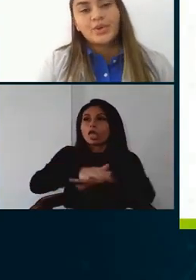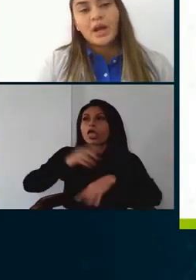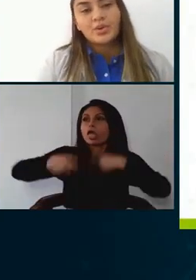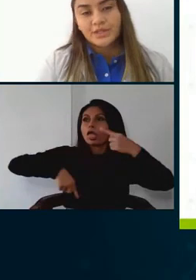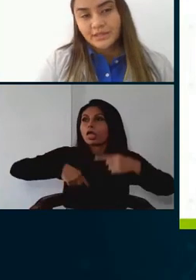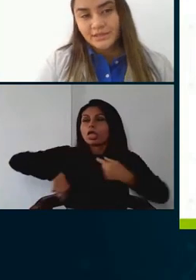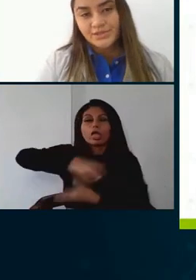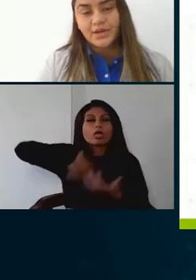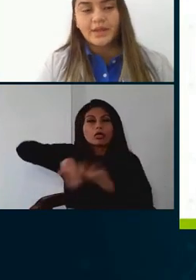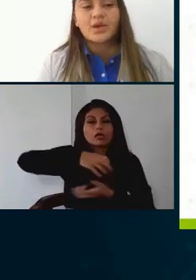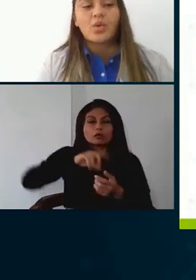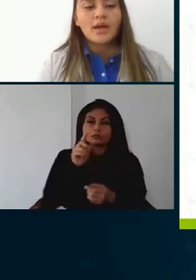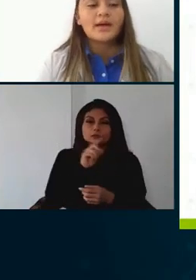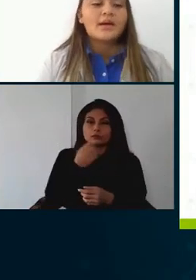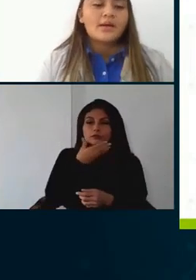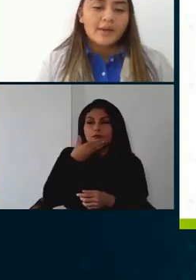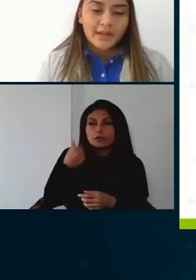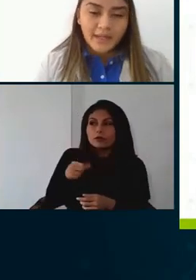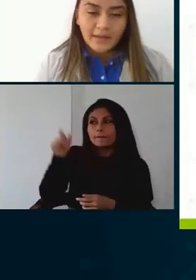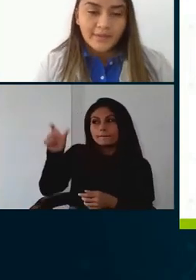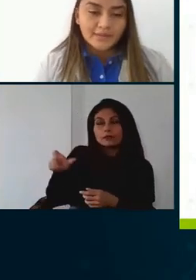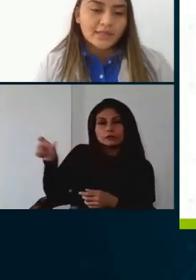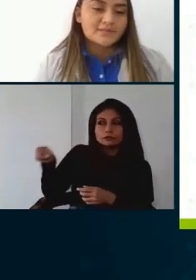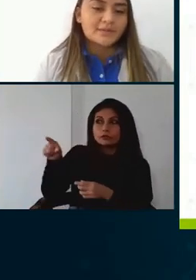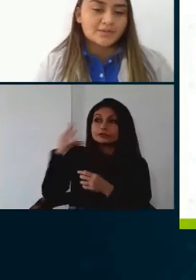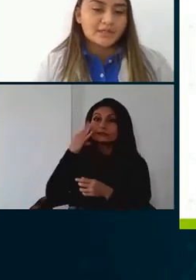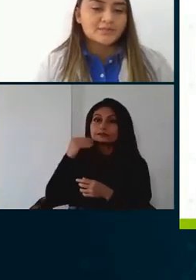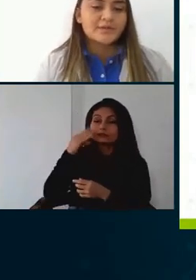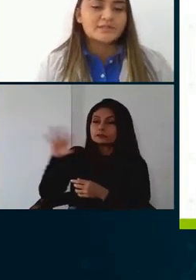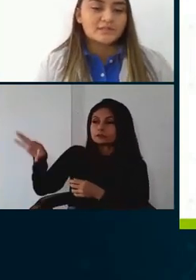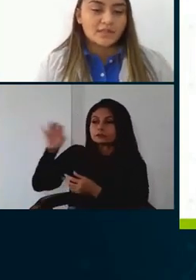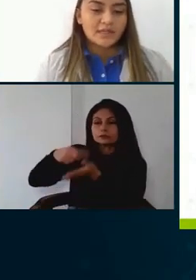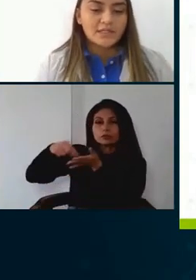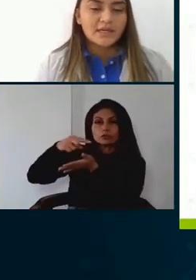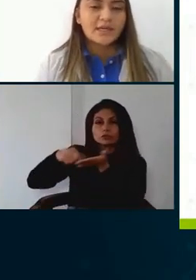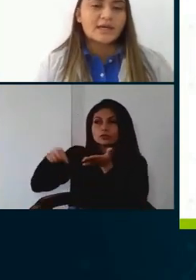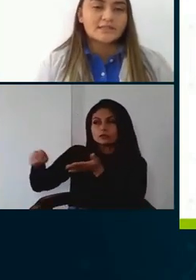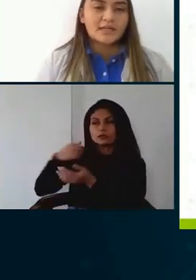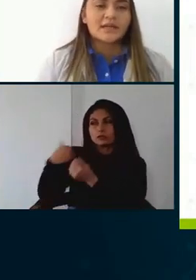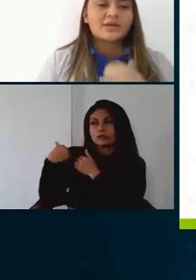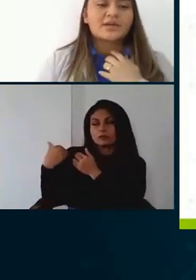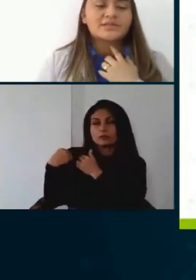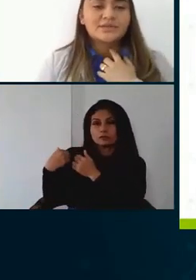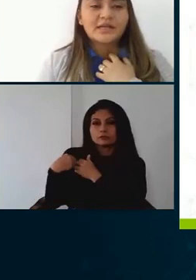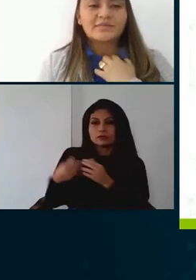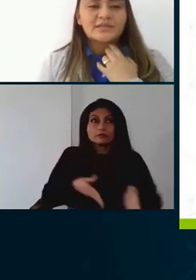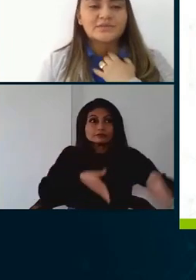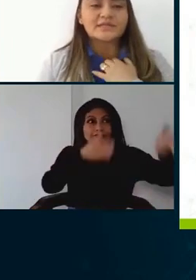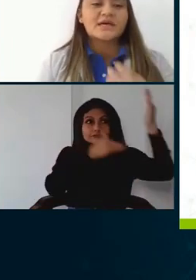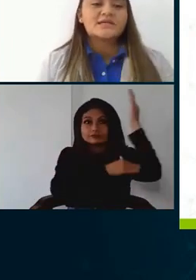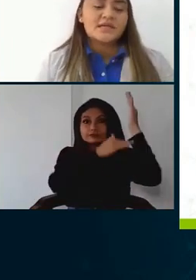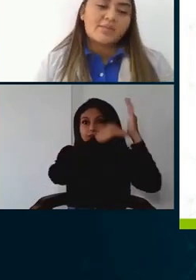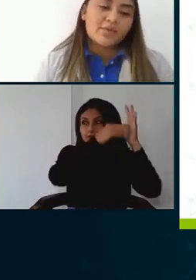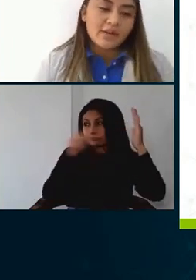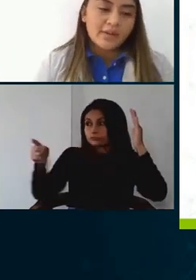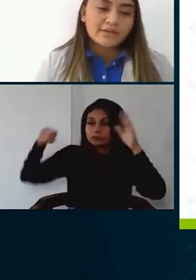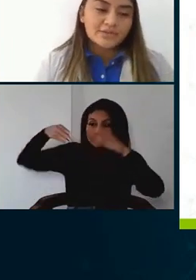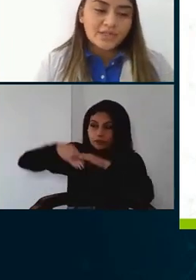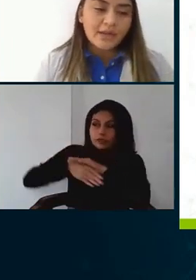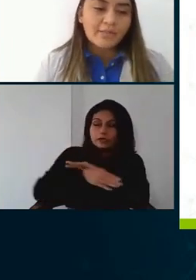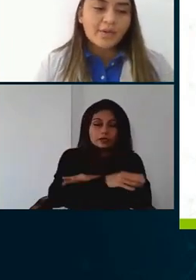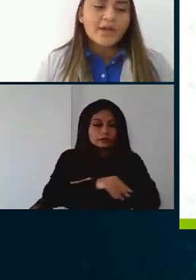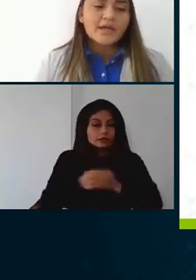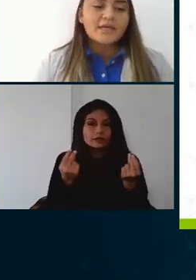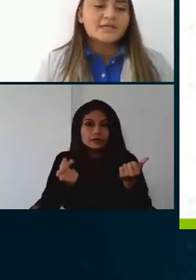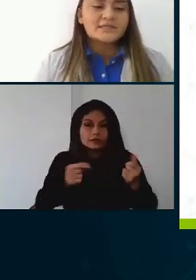tener una contratación adecuada para que las personas pues que lleguen a hacer la recolección de las basuras se demoren